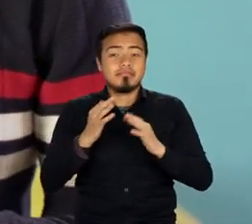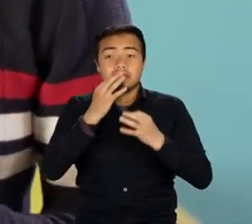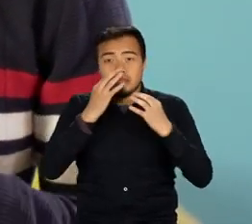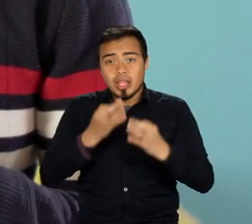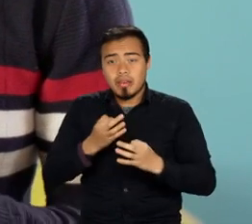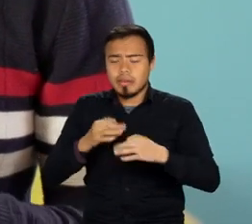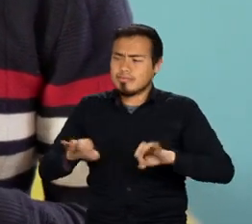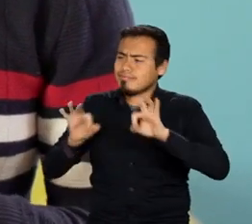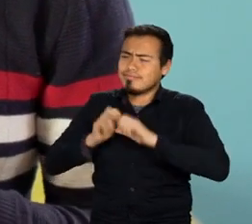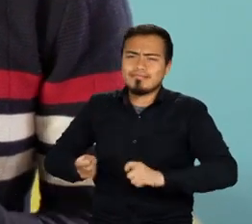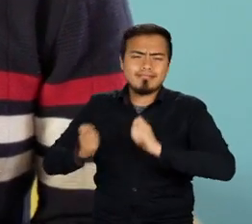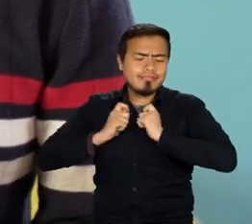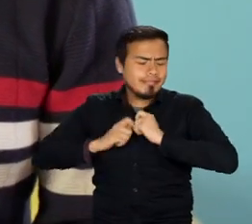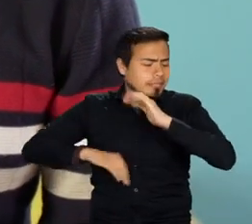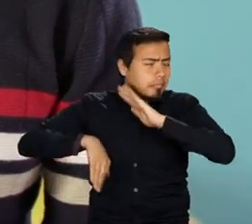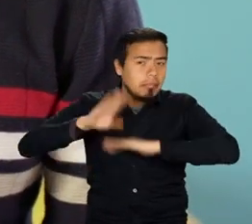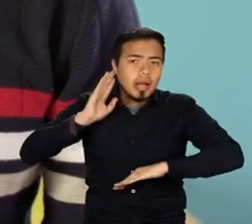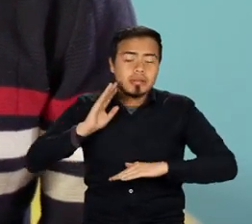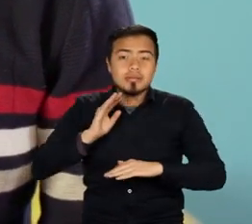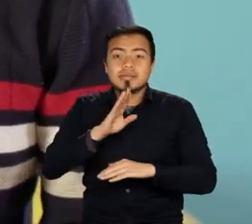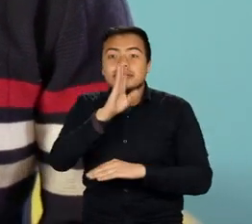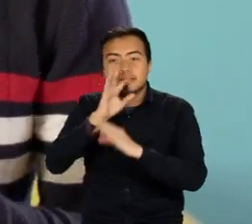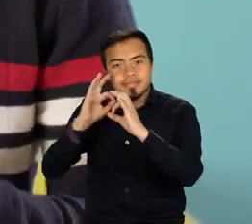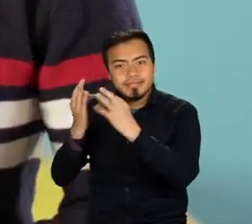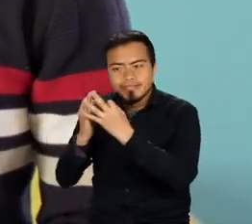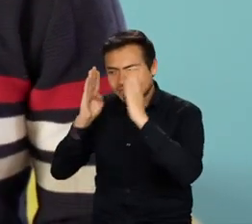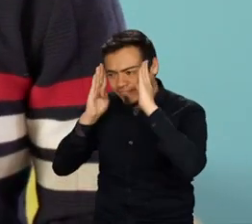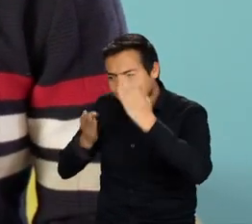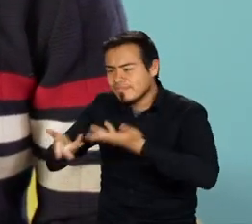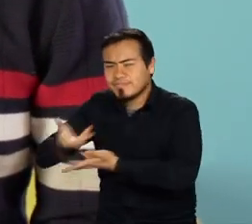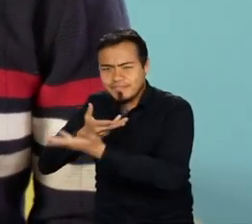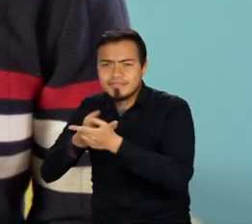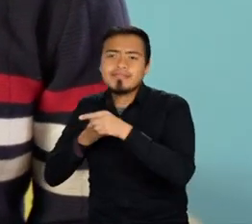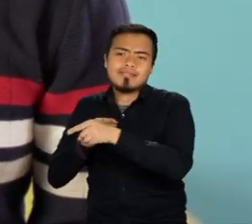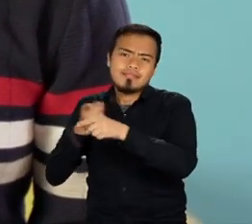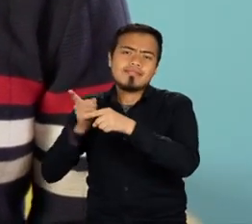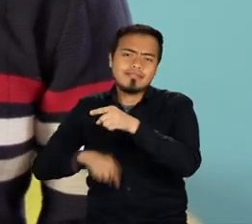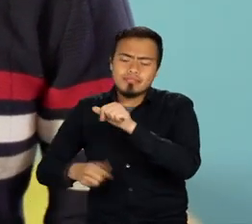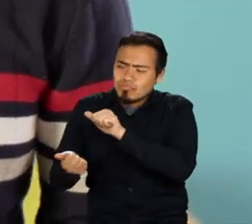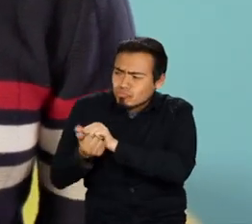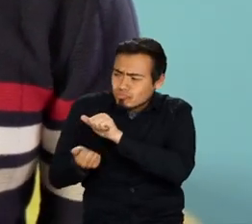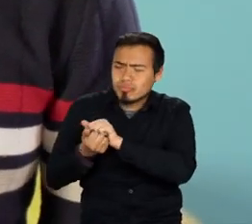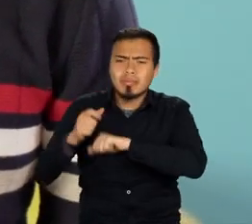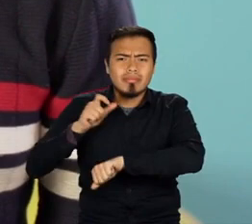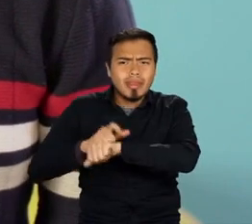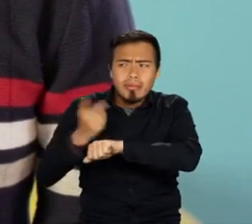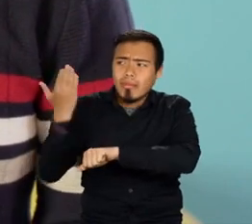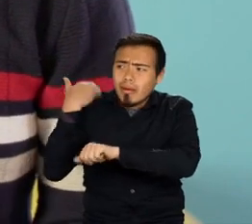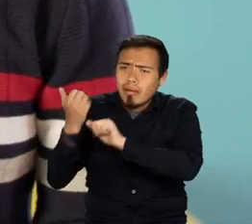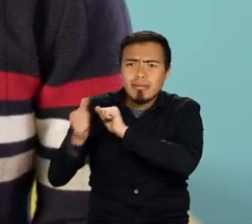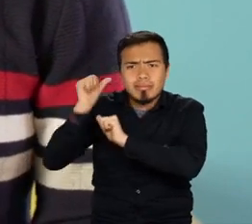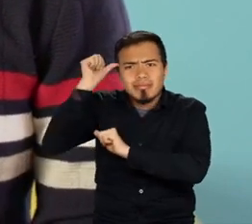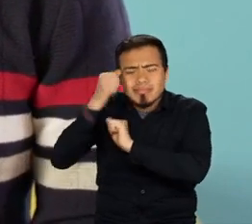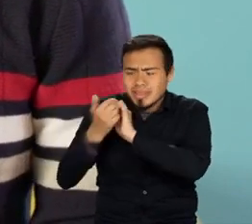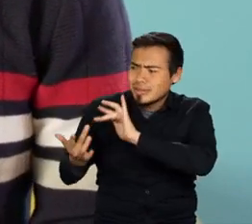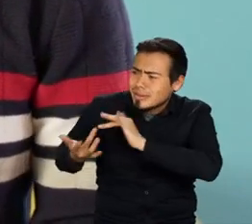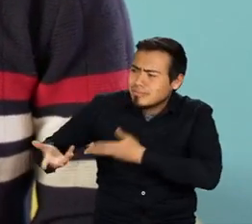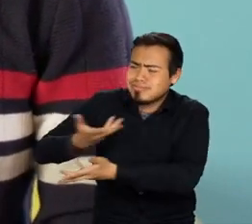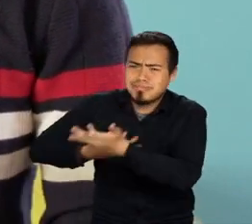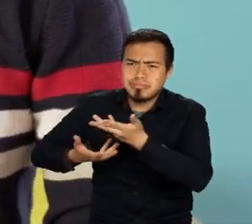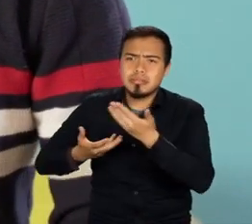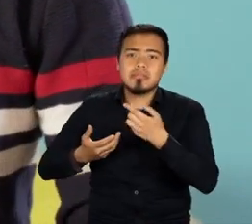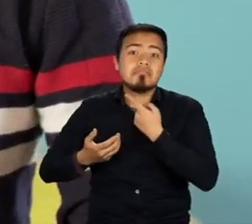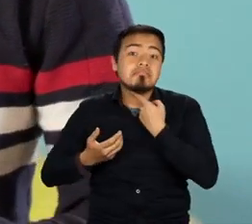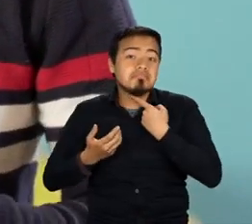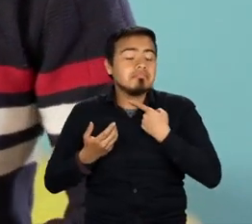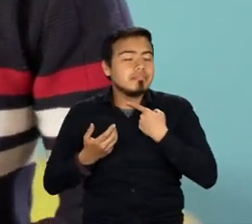Le doy ya importancia, más importancia a mi familia, al tiempo que paso con ellos. Me gusta